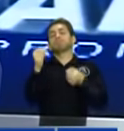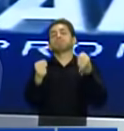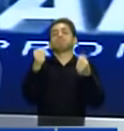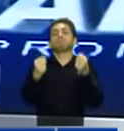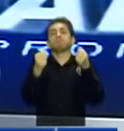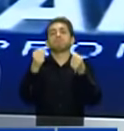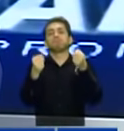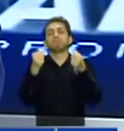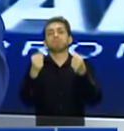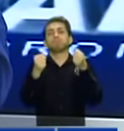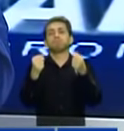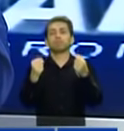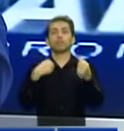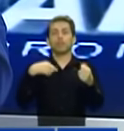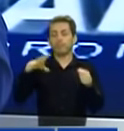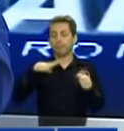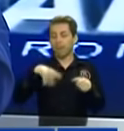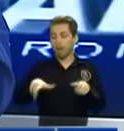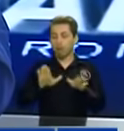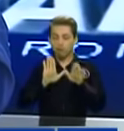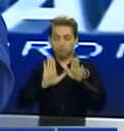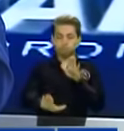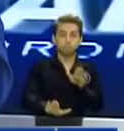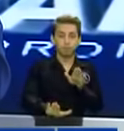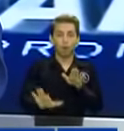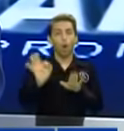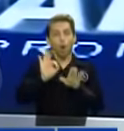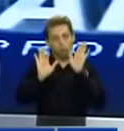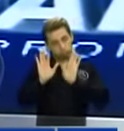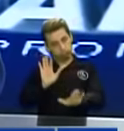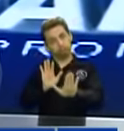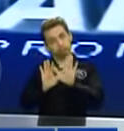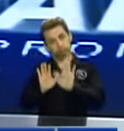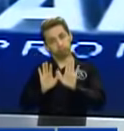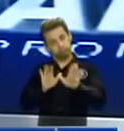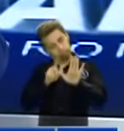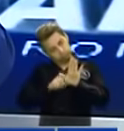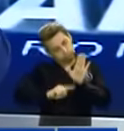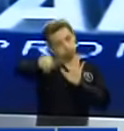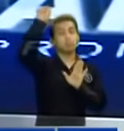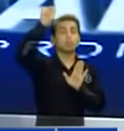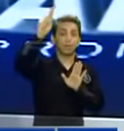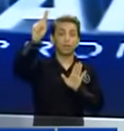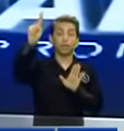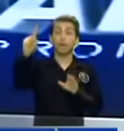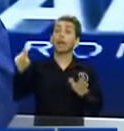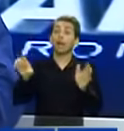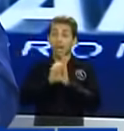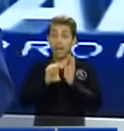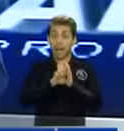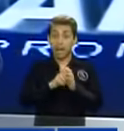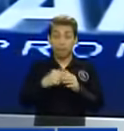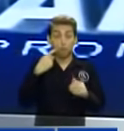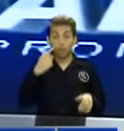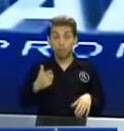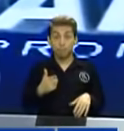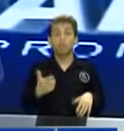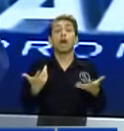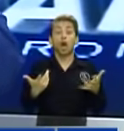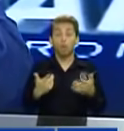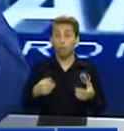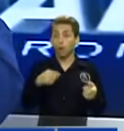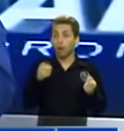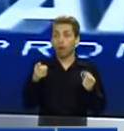y el acelerador. El freno para frenar cuando sanitariamente esto se salga de control en algún lugar, y